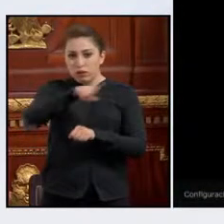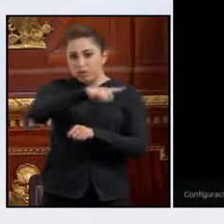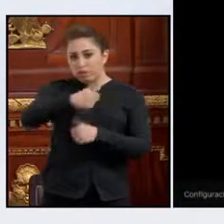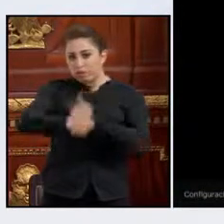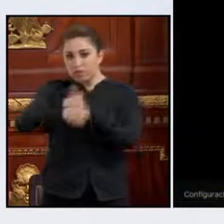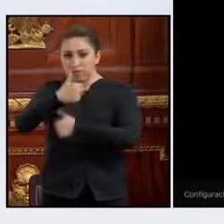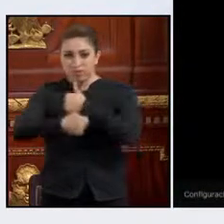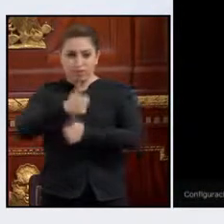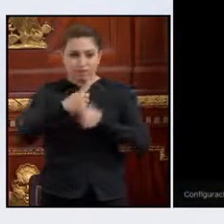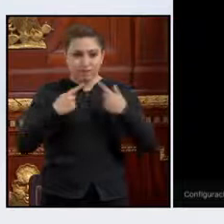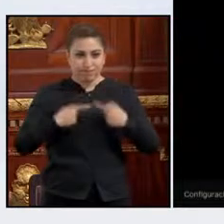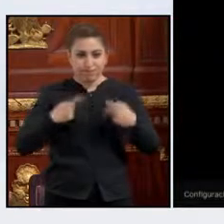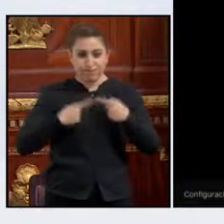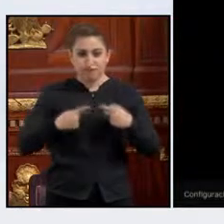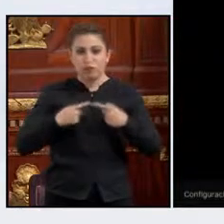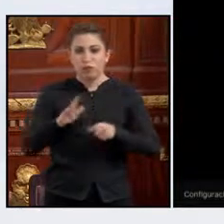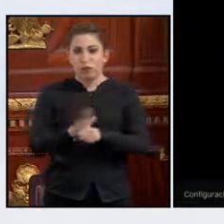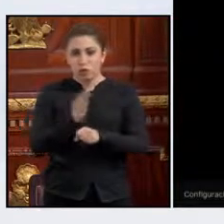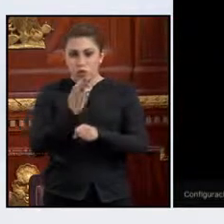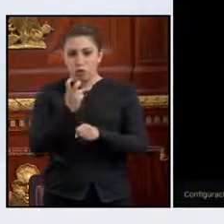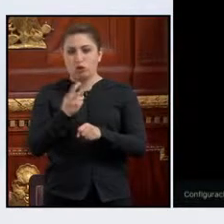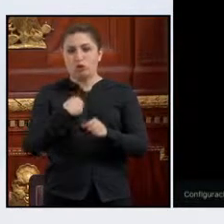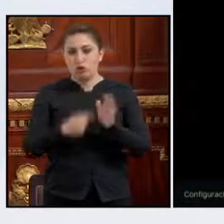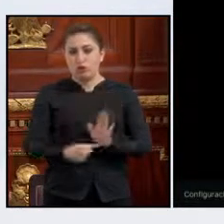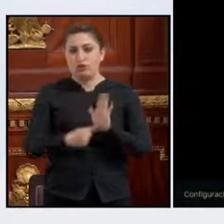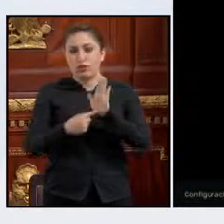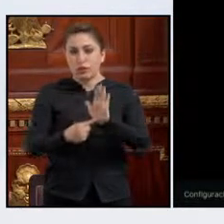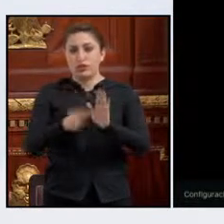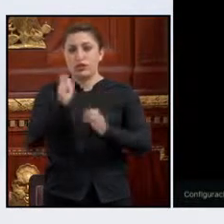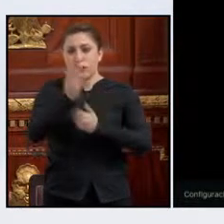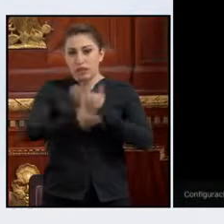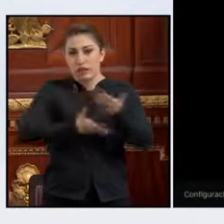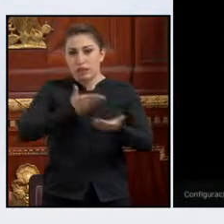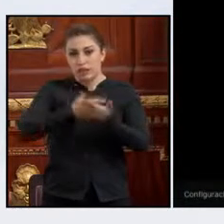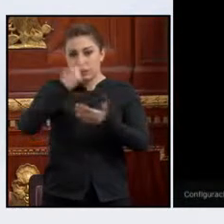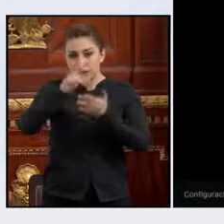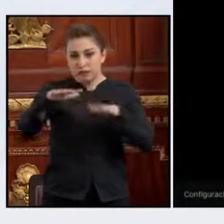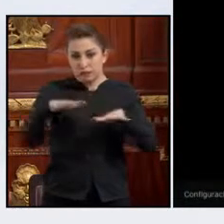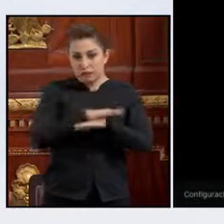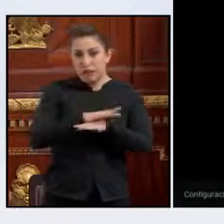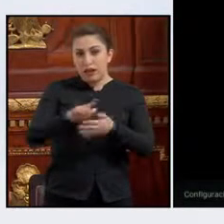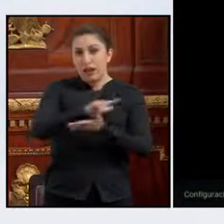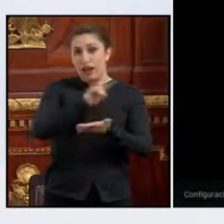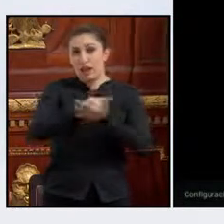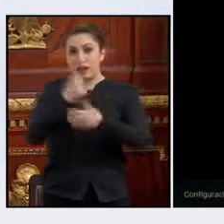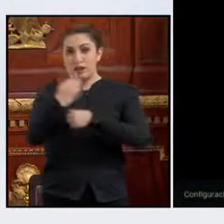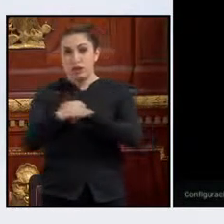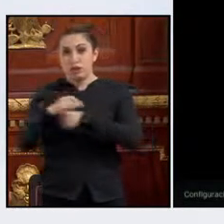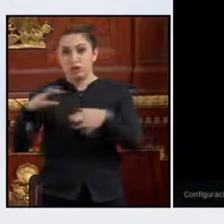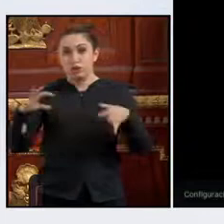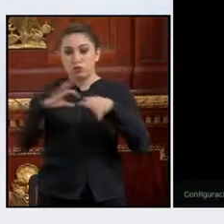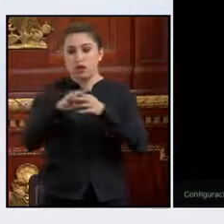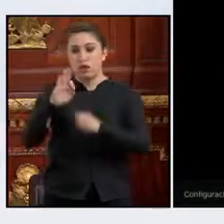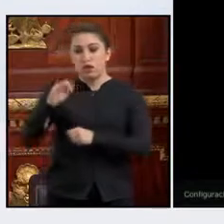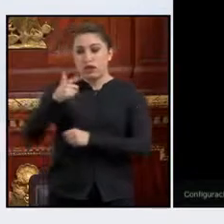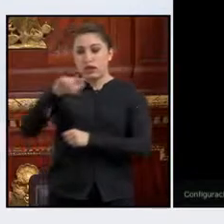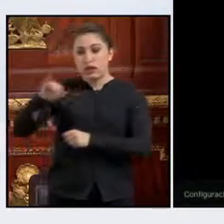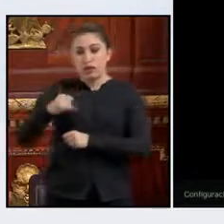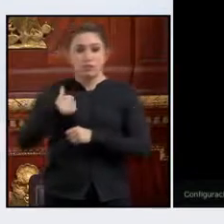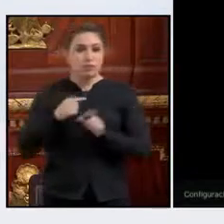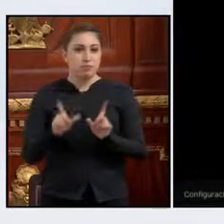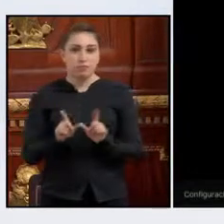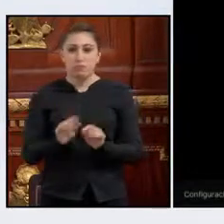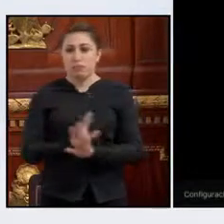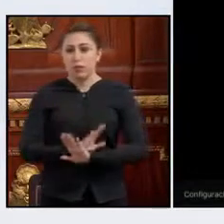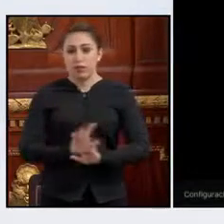este dictamen en donde modificamos la Ley Orgánica de la Fiscalía General de la Ciudad de México. ¿Sería cuánto, diputada presidenta?